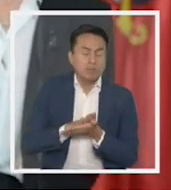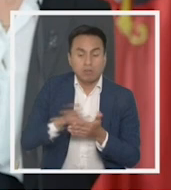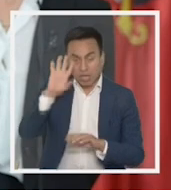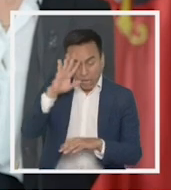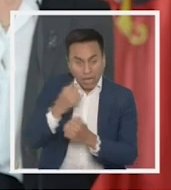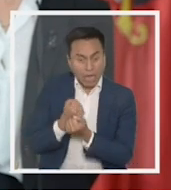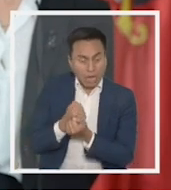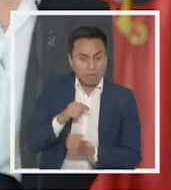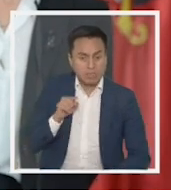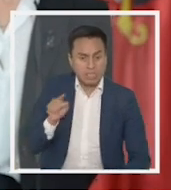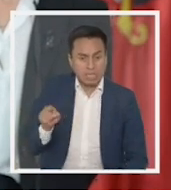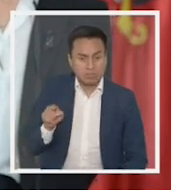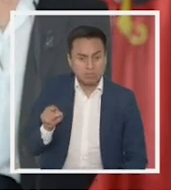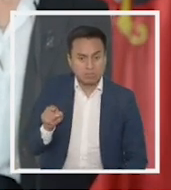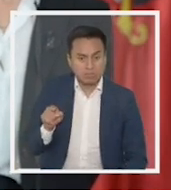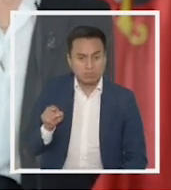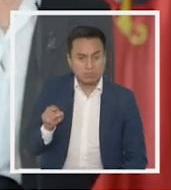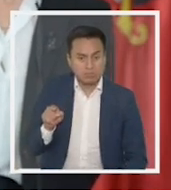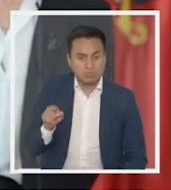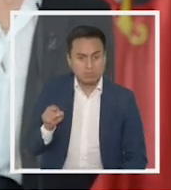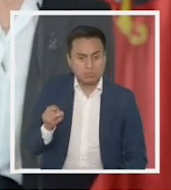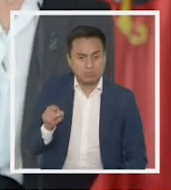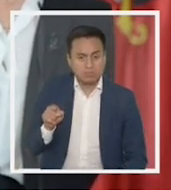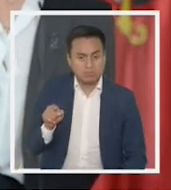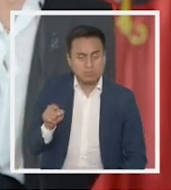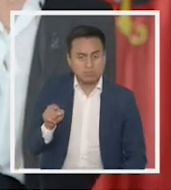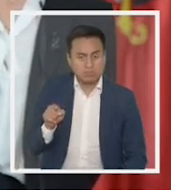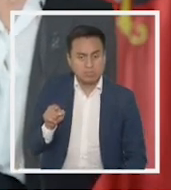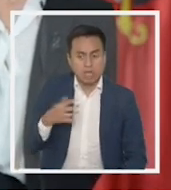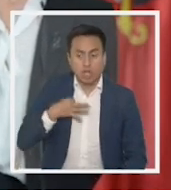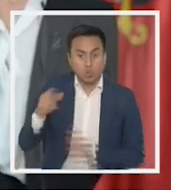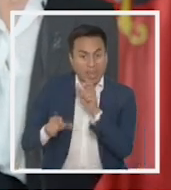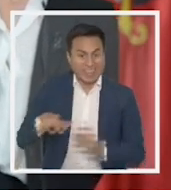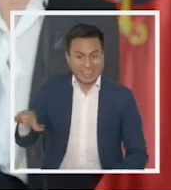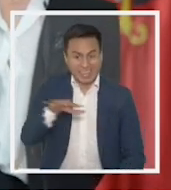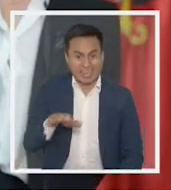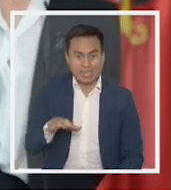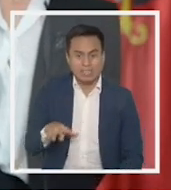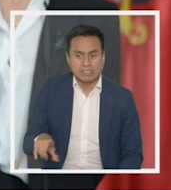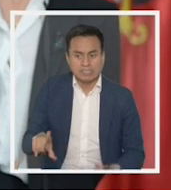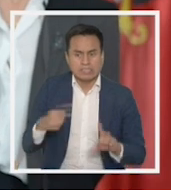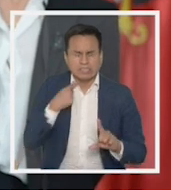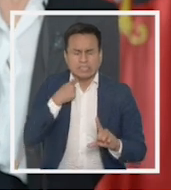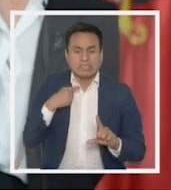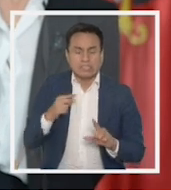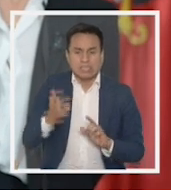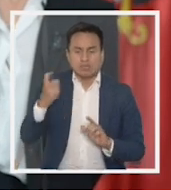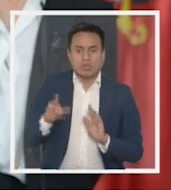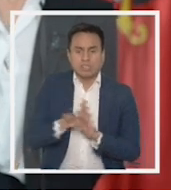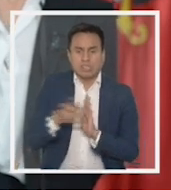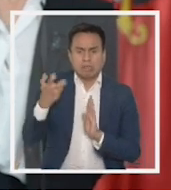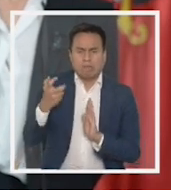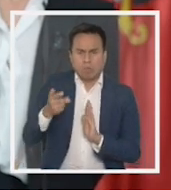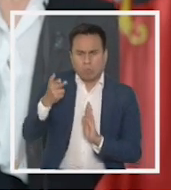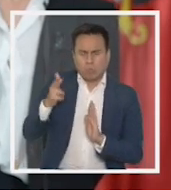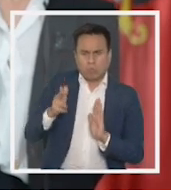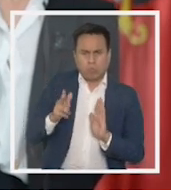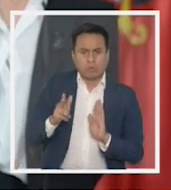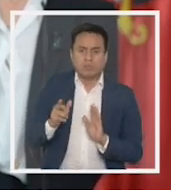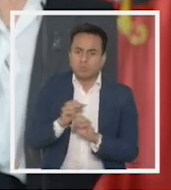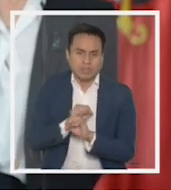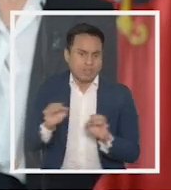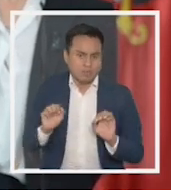ni la ciudadanía sigan expuestos a la delincuencia de esta manera. Vamos a cuidarnos entre nosotros mismos y vamos a cuidar a quienes nos